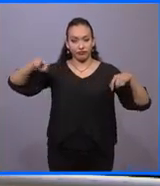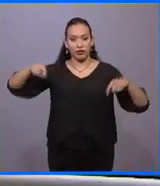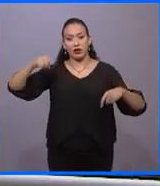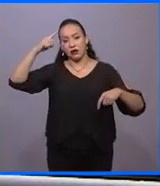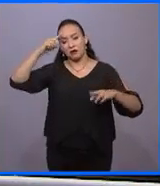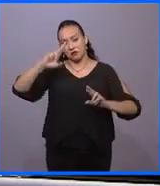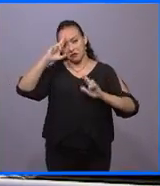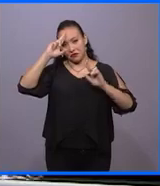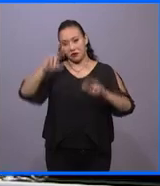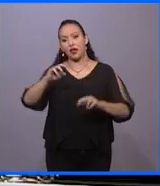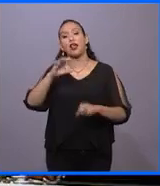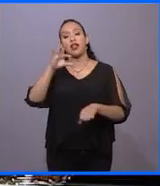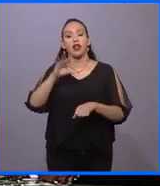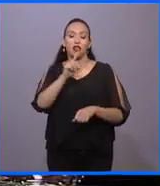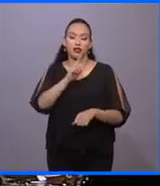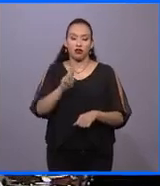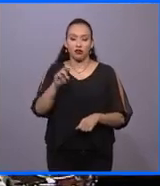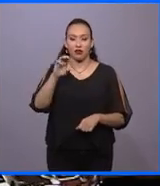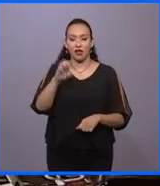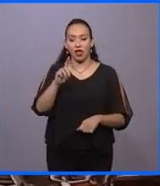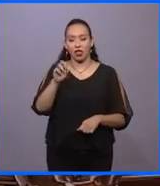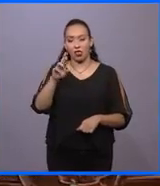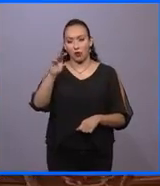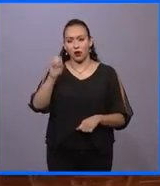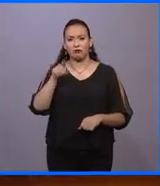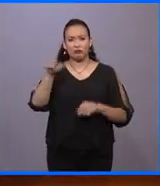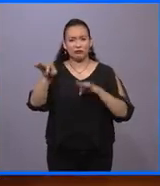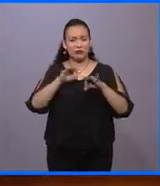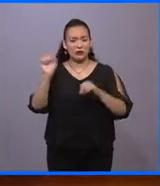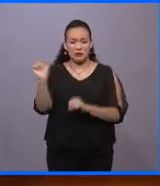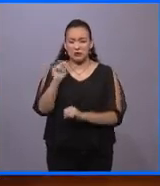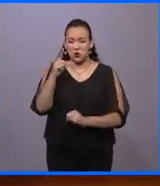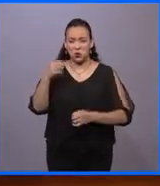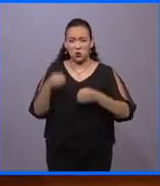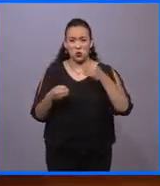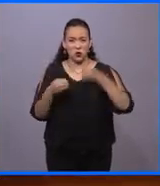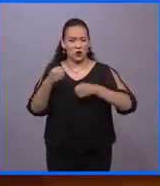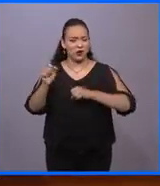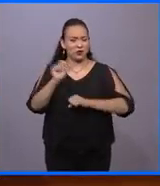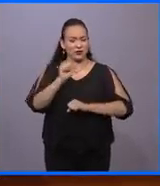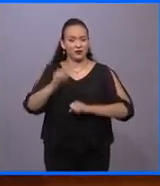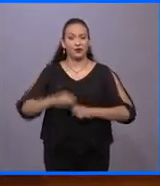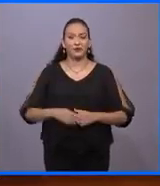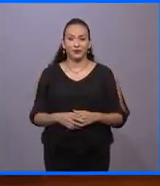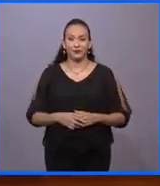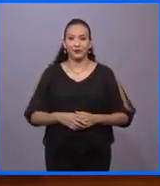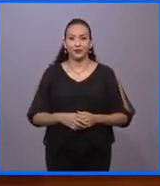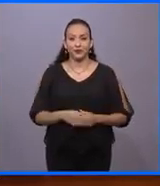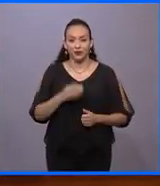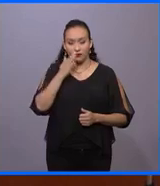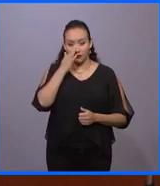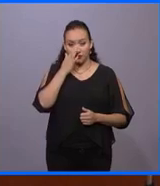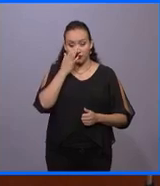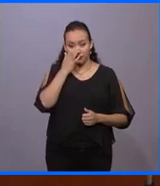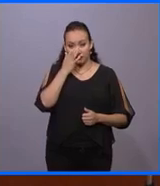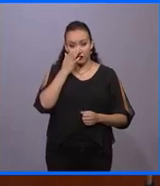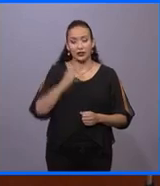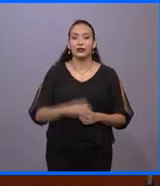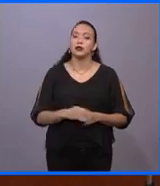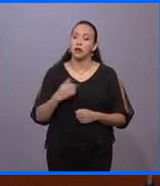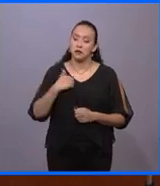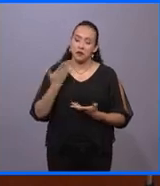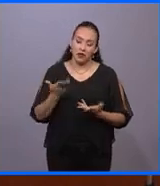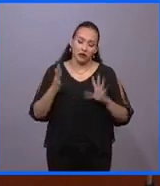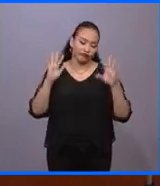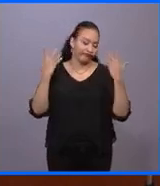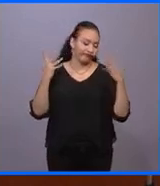doctor Eduardo Ferrer MacGregor, destacado jurista reconocido por su trayectoria profesional. Así que un aplauso y